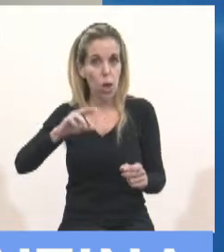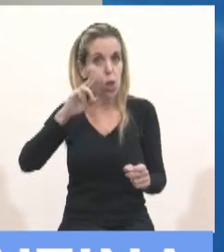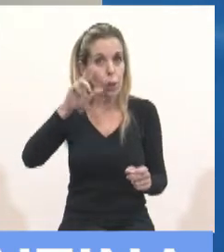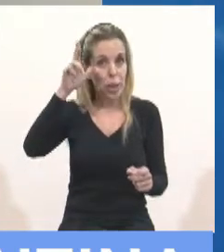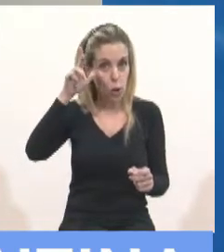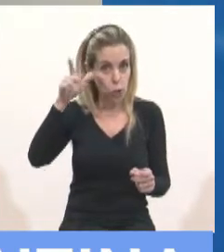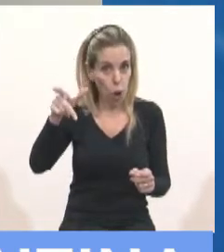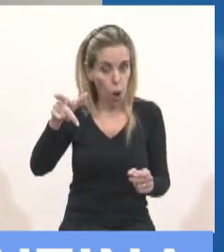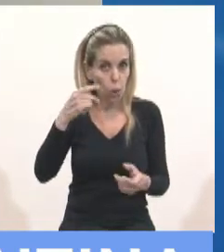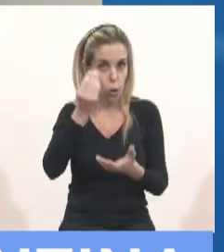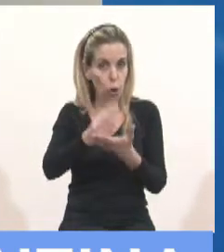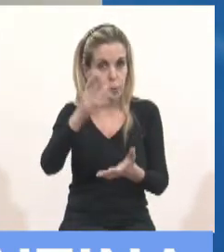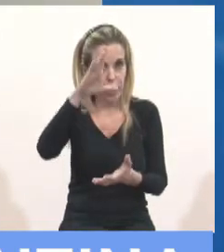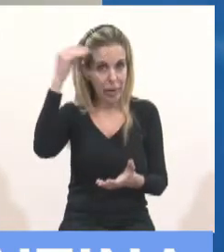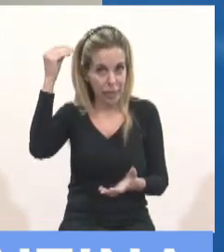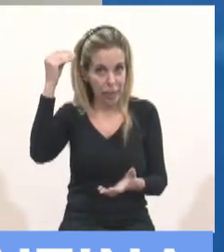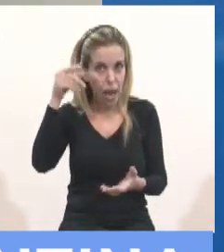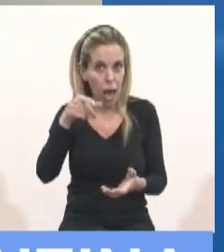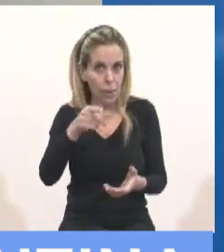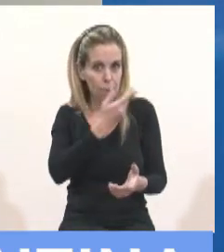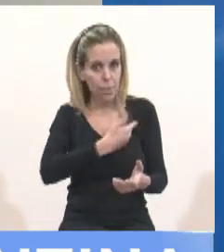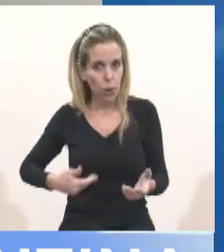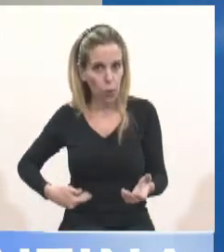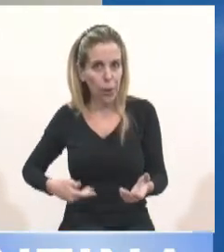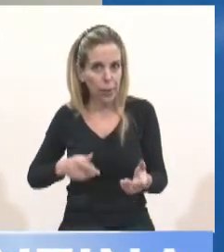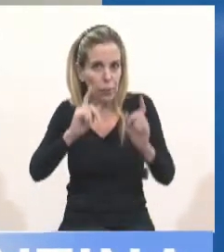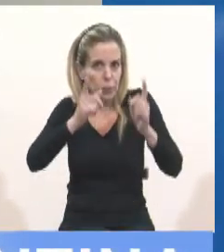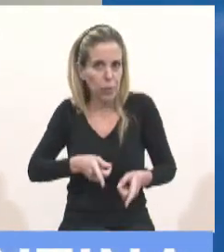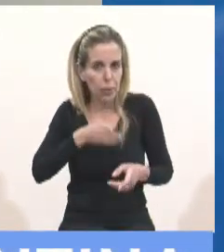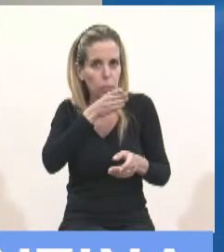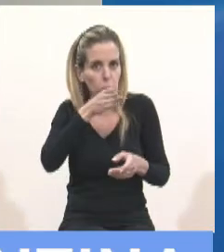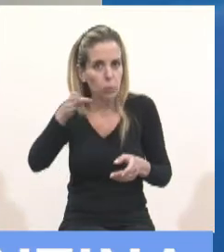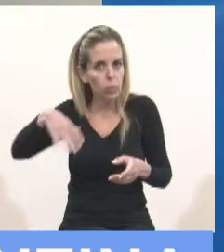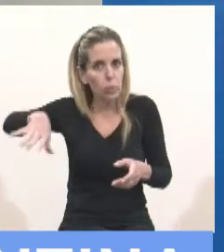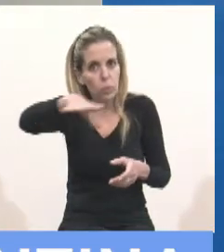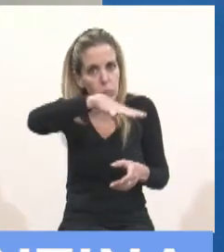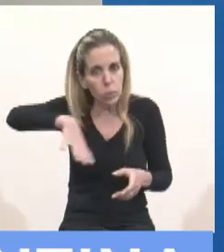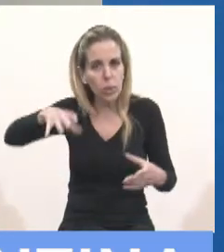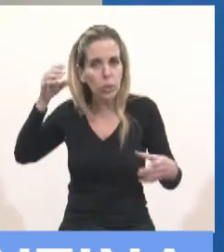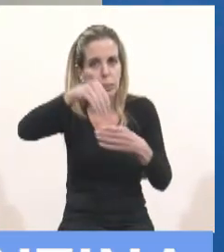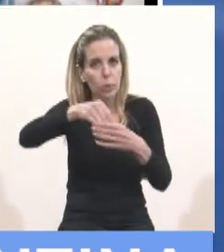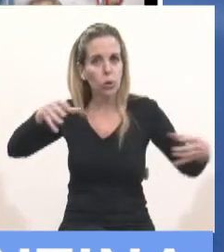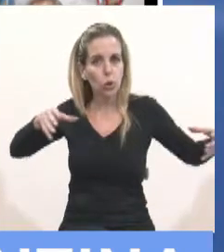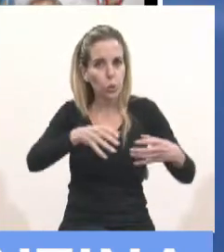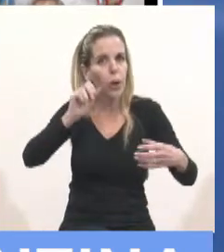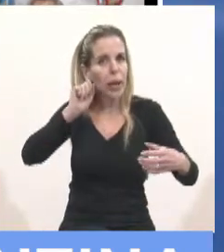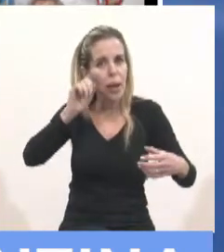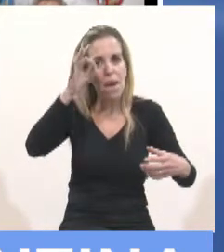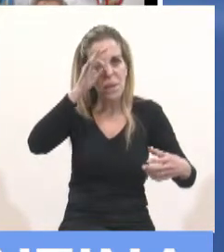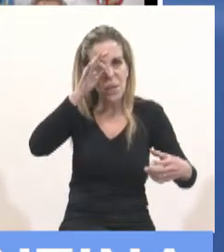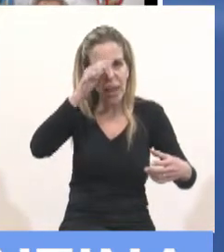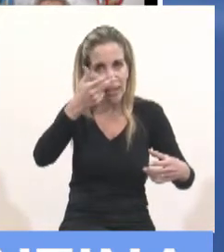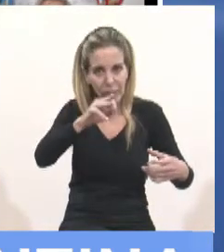Cristina Fernández, había recorrido los foros internacionales, discutido en el G20 acerca de